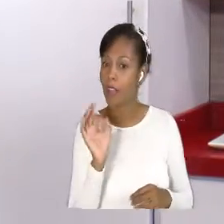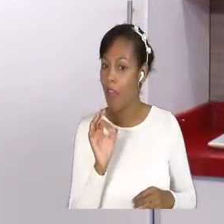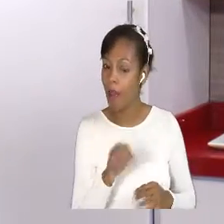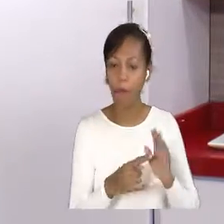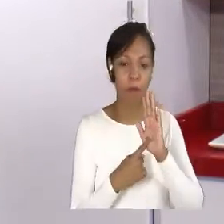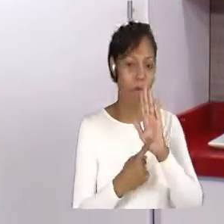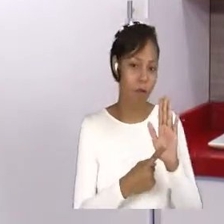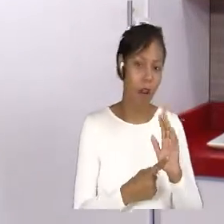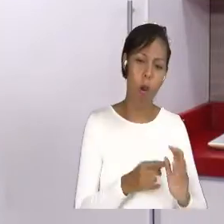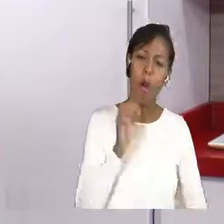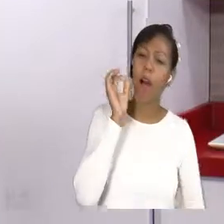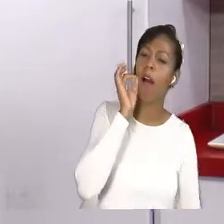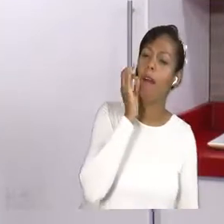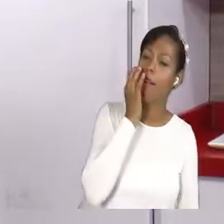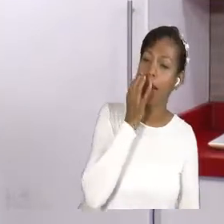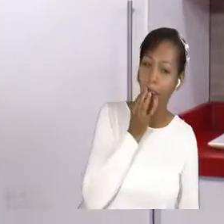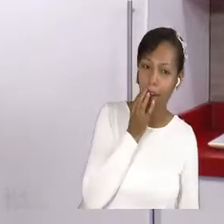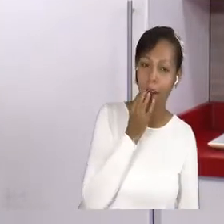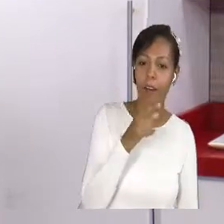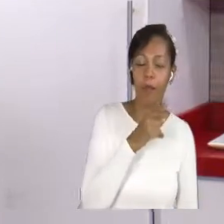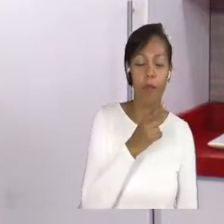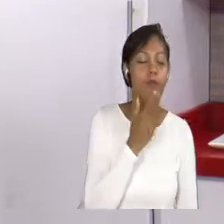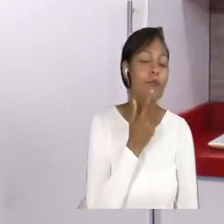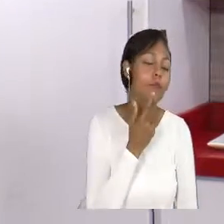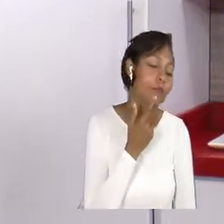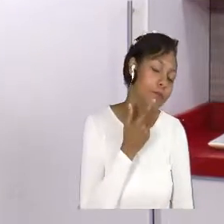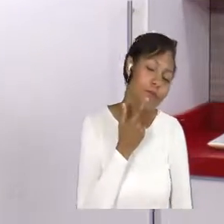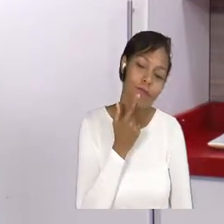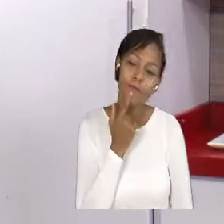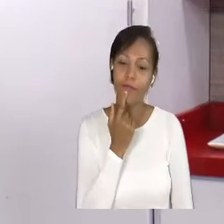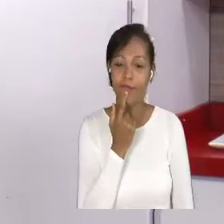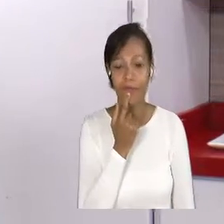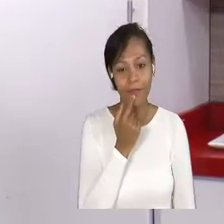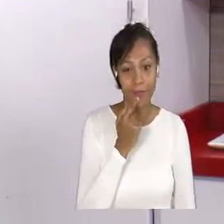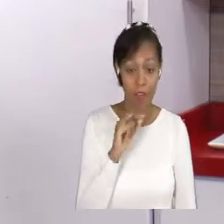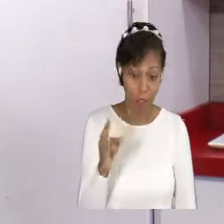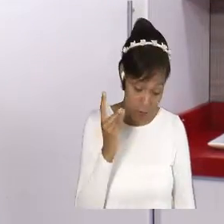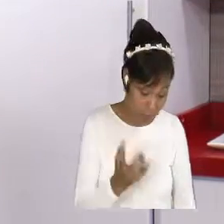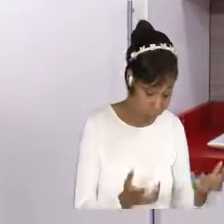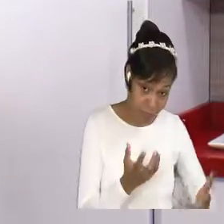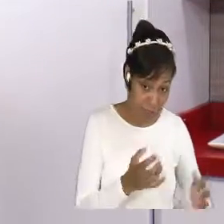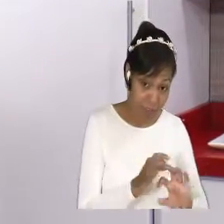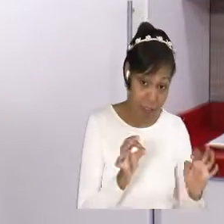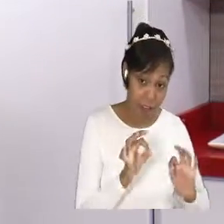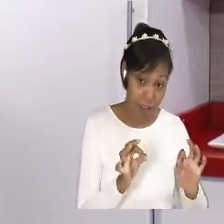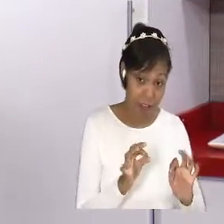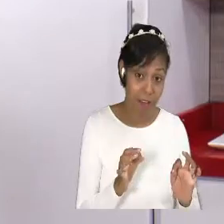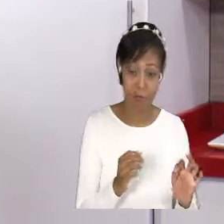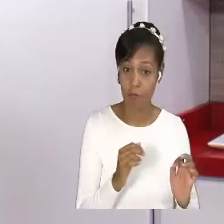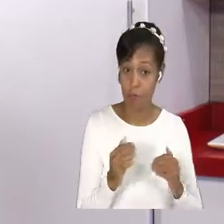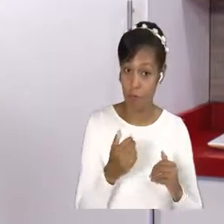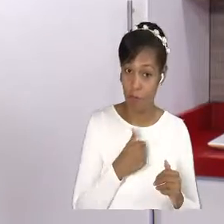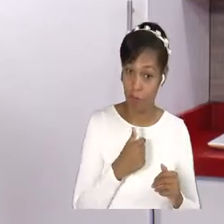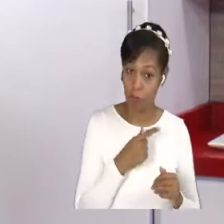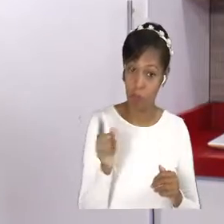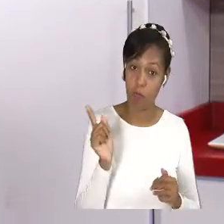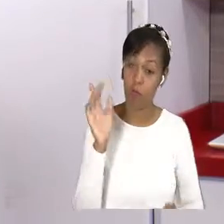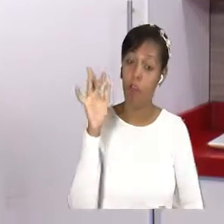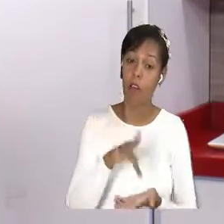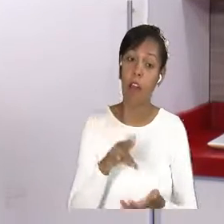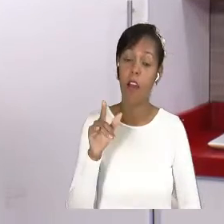en A Pedir de Boca puedan, por supuesto, degustarlas, si de ocasión no la pueden llegar a preparar en sus hogares, en su restaurante 920 Gourmet, por